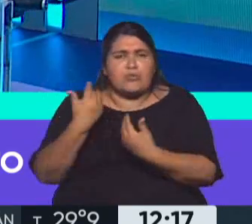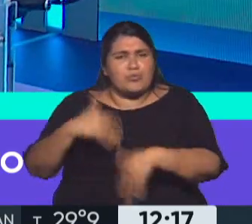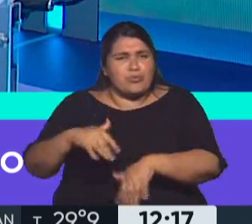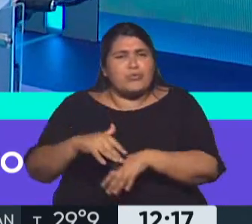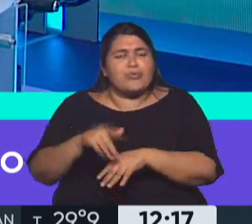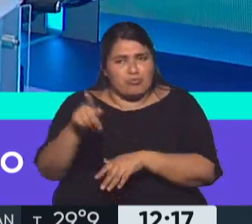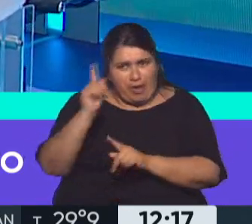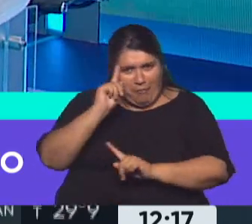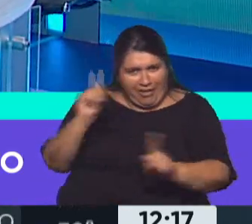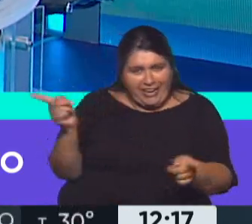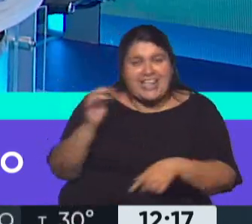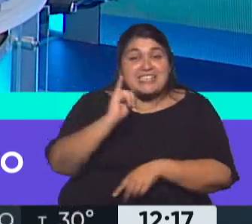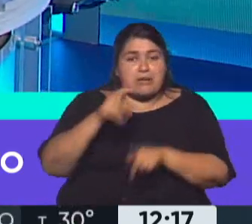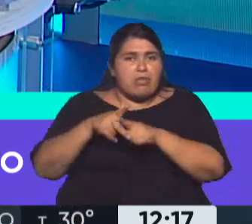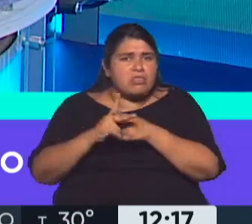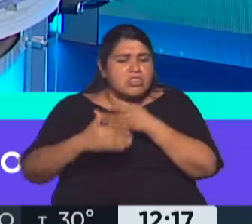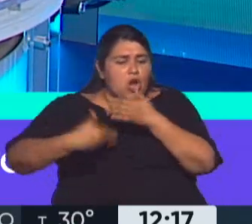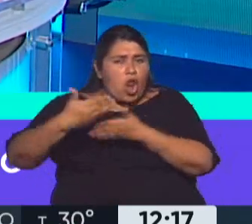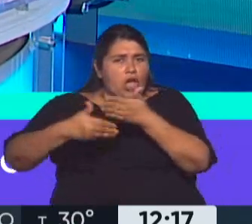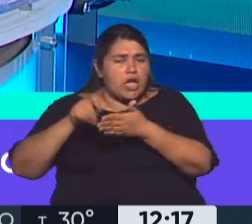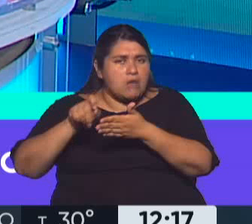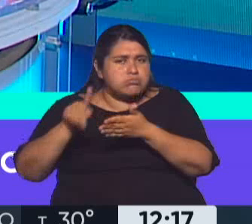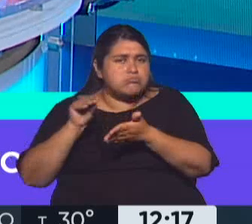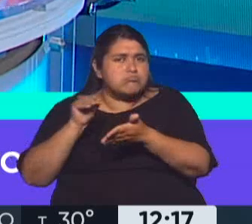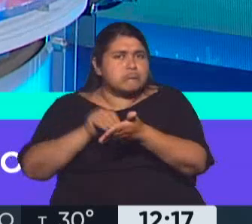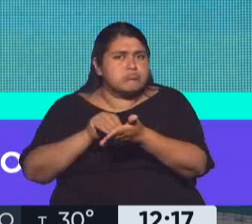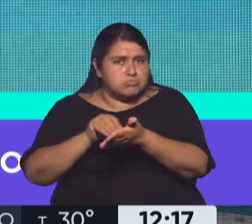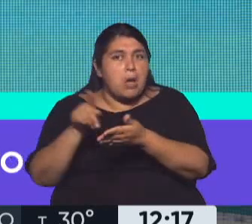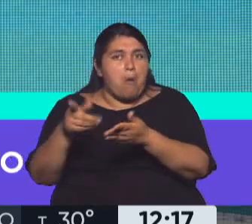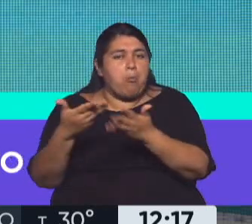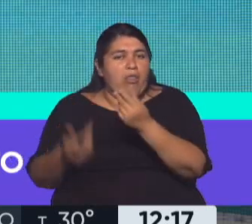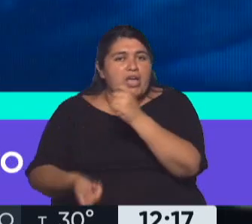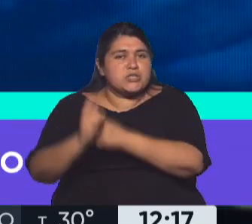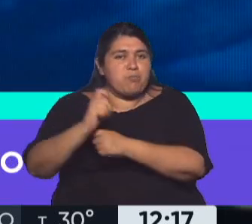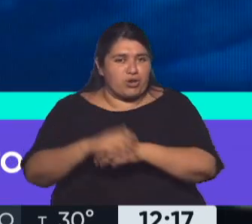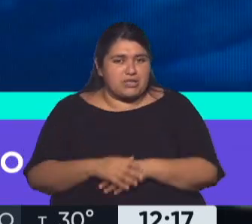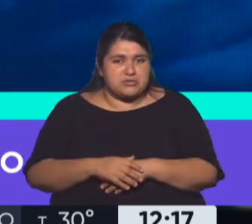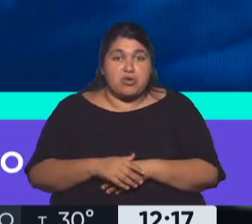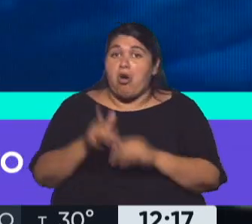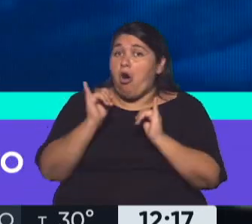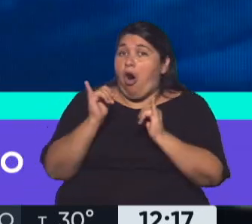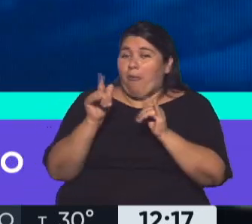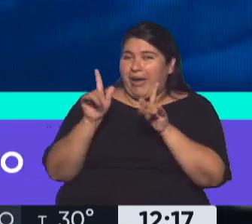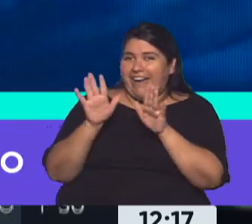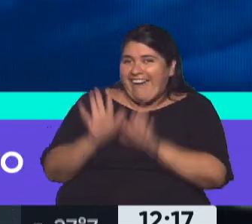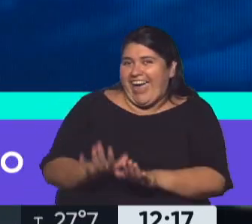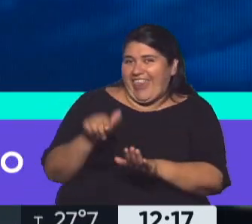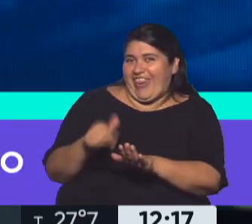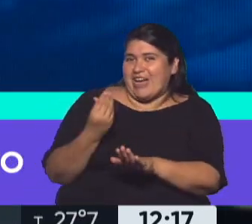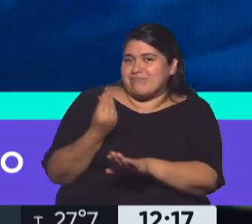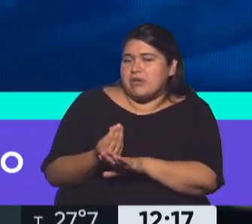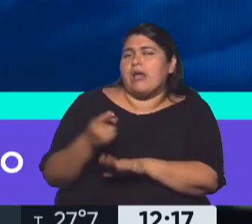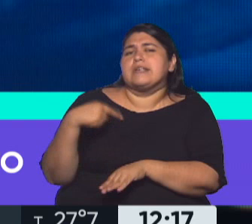además una tecnología que tiene la posibilidad de exportarse. Sí, un joven que se quedó en el país, ¿no? Esto para todos los que